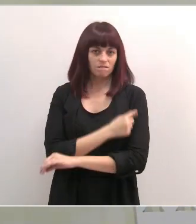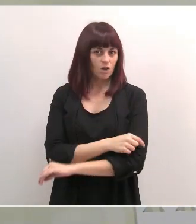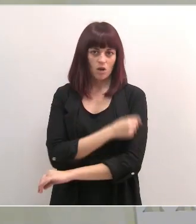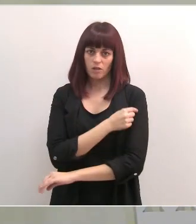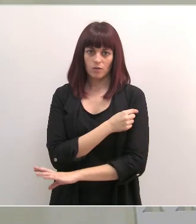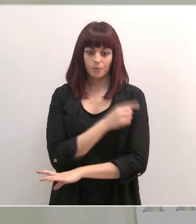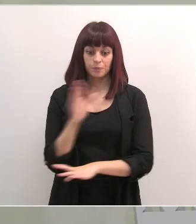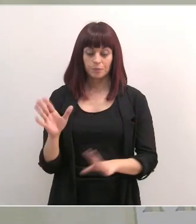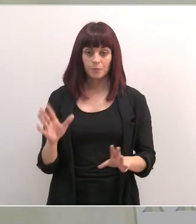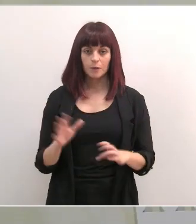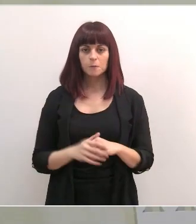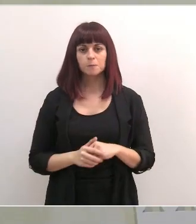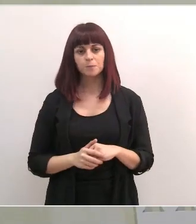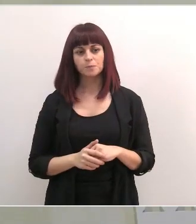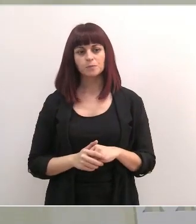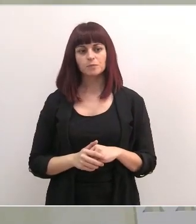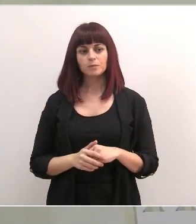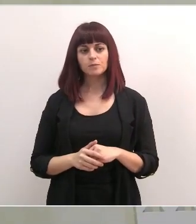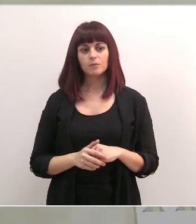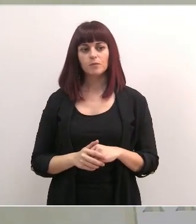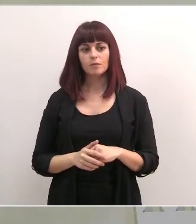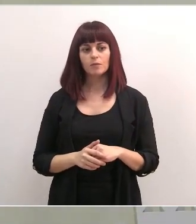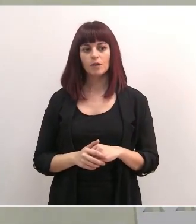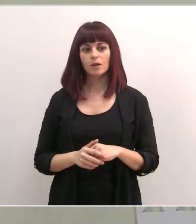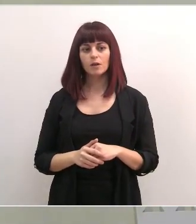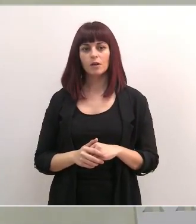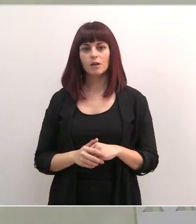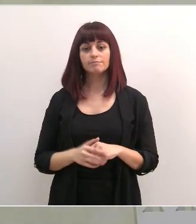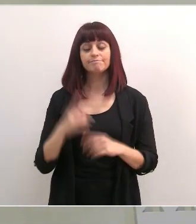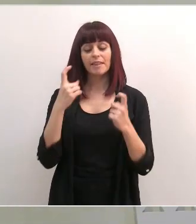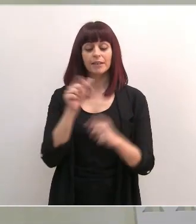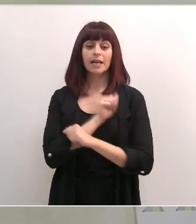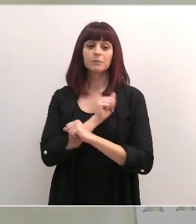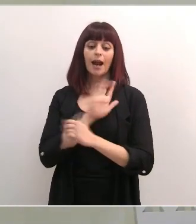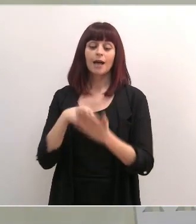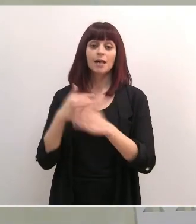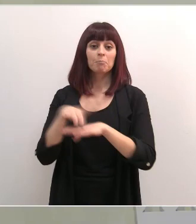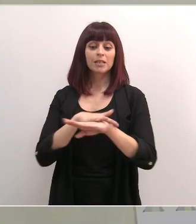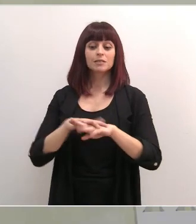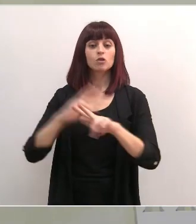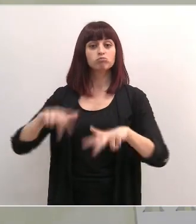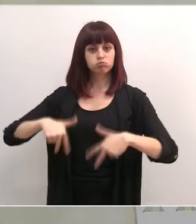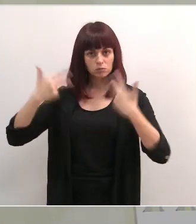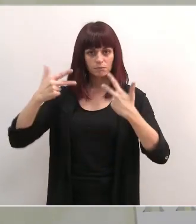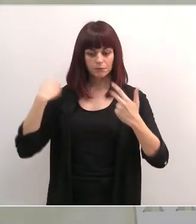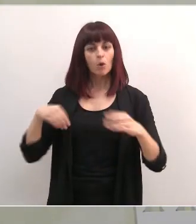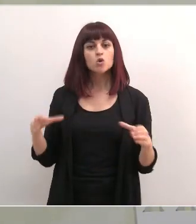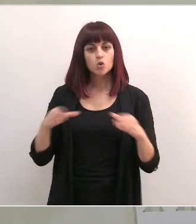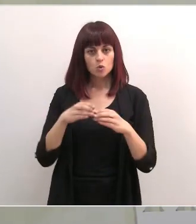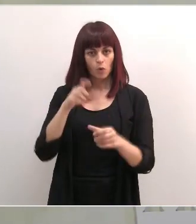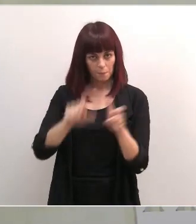¿no? Lo que pasa es que no está contemplado que se pueda empezar a vacunar hasta que en principio el Ministerio no autorice que podamos empezar a ese grupo de